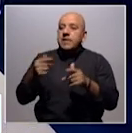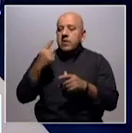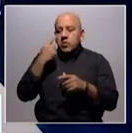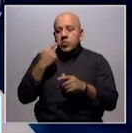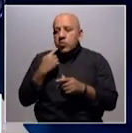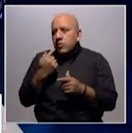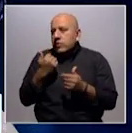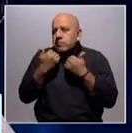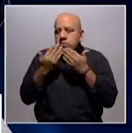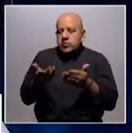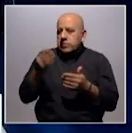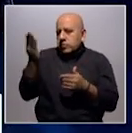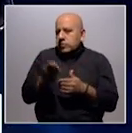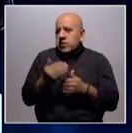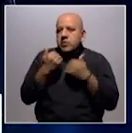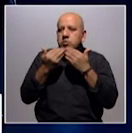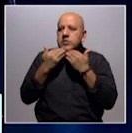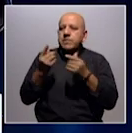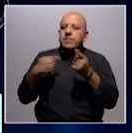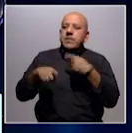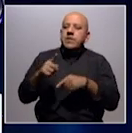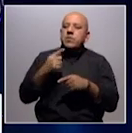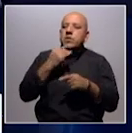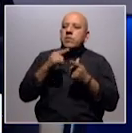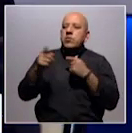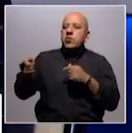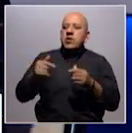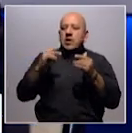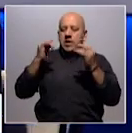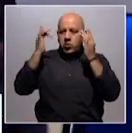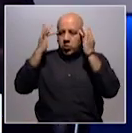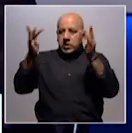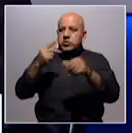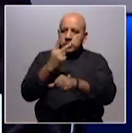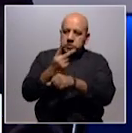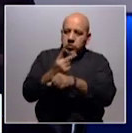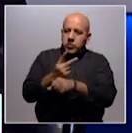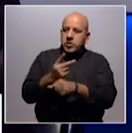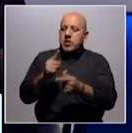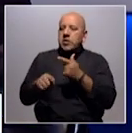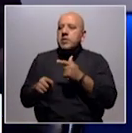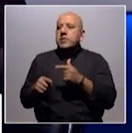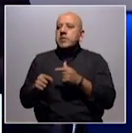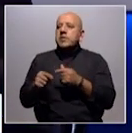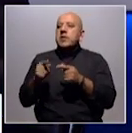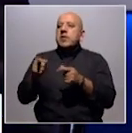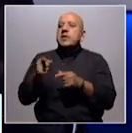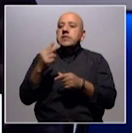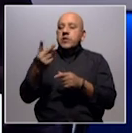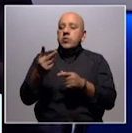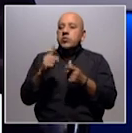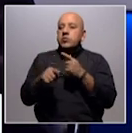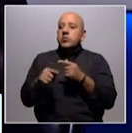porque no las retengo nunca de memoria pero por ejemplo en educación media y media superior en particular en esas dos franjas